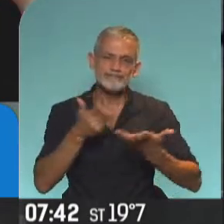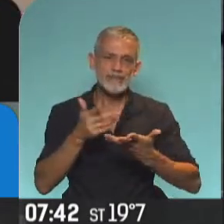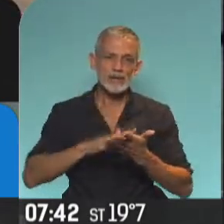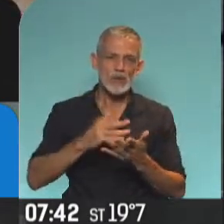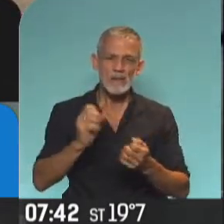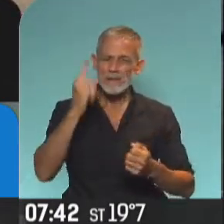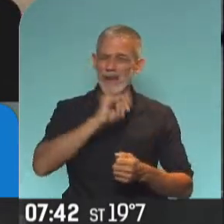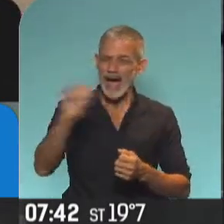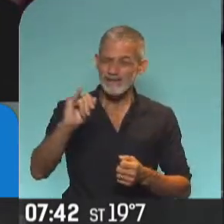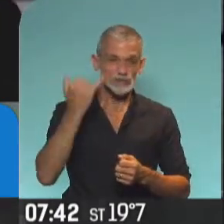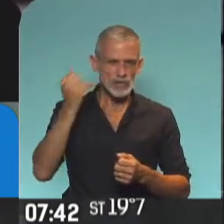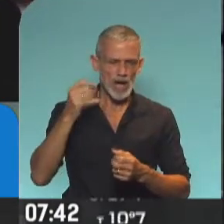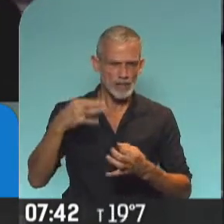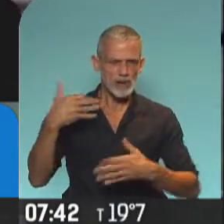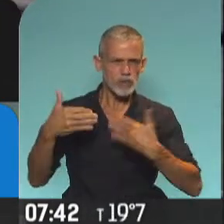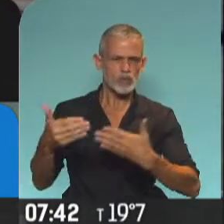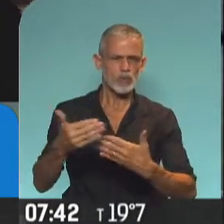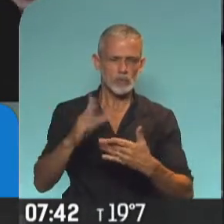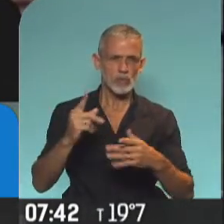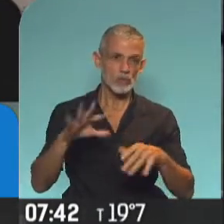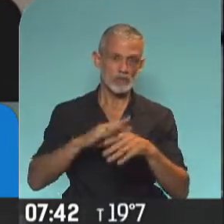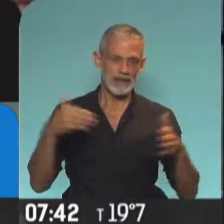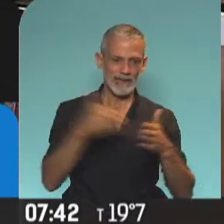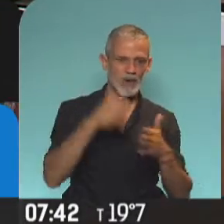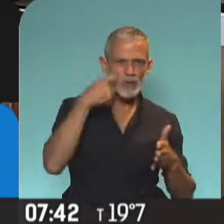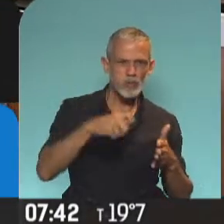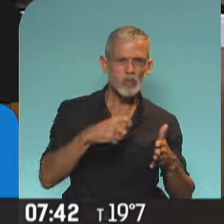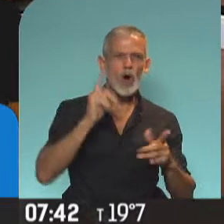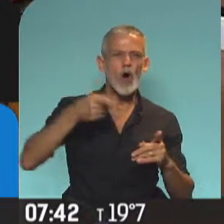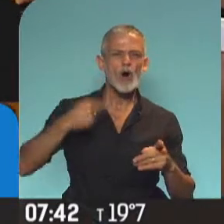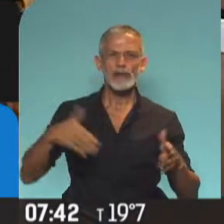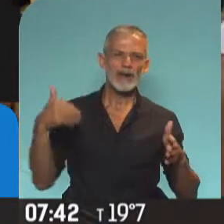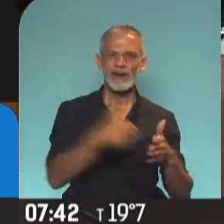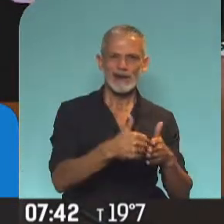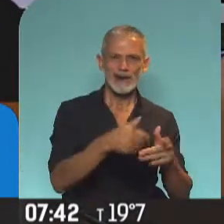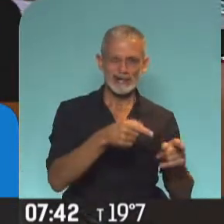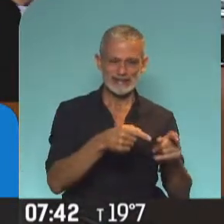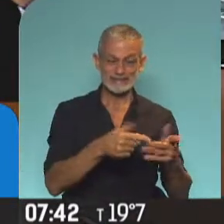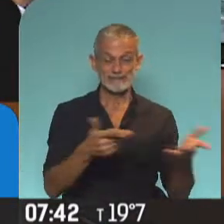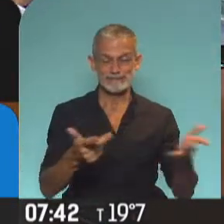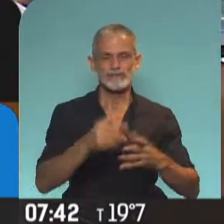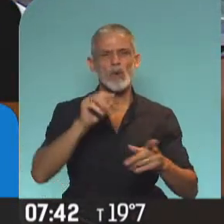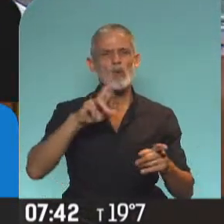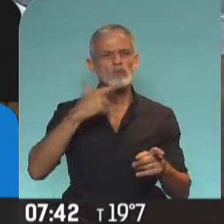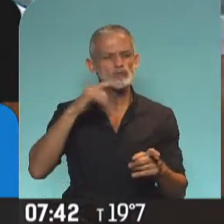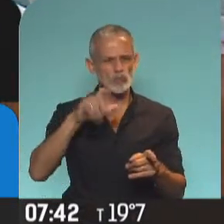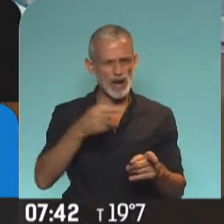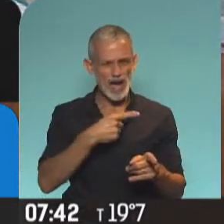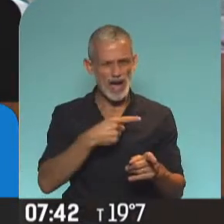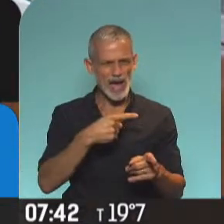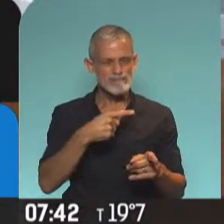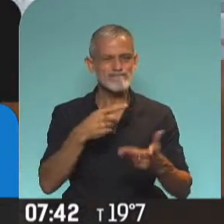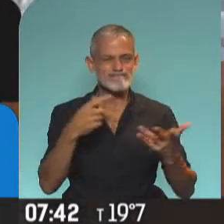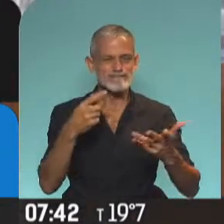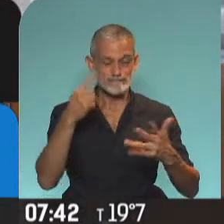primer aviso de que había se había violado una orden de restricción lamentablemente sobre el caso de úrsula lógicamente este